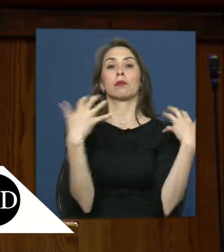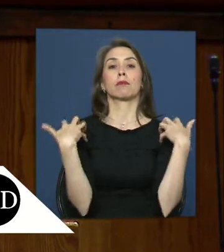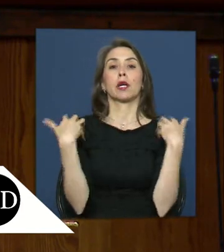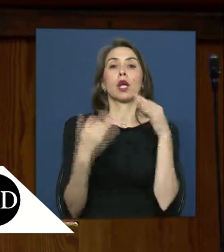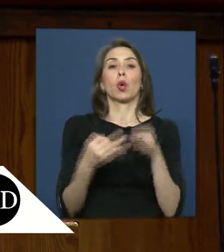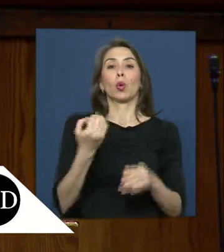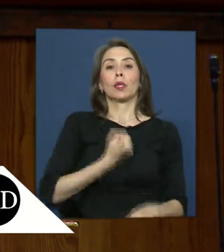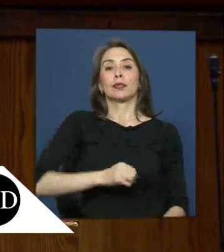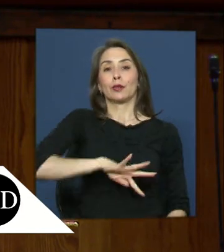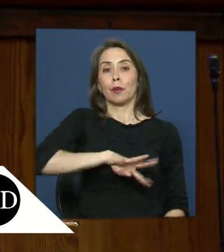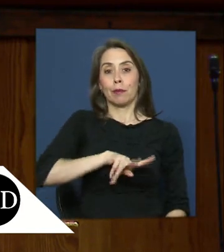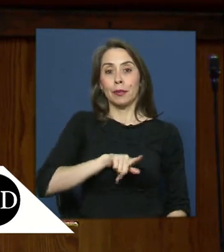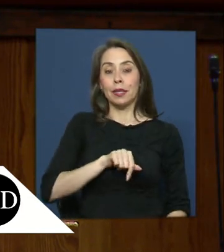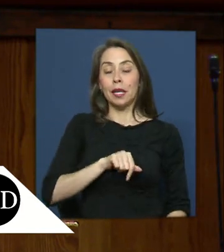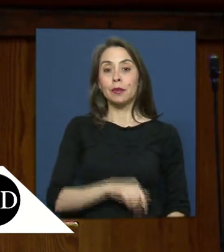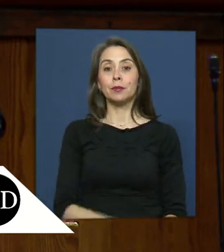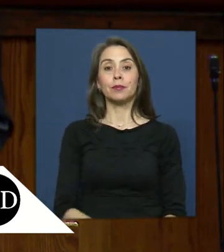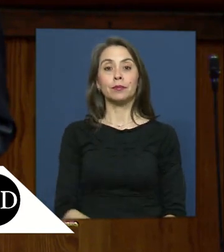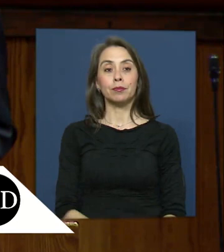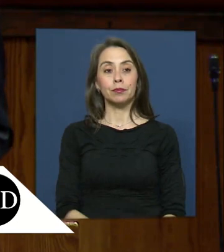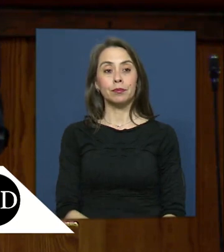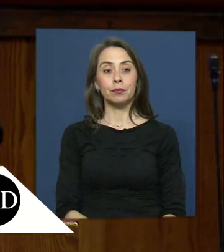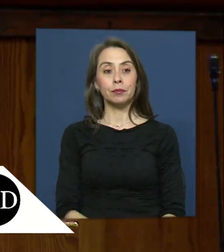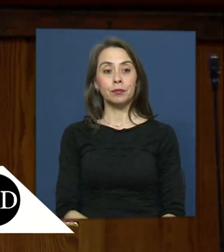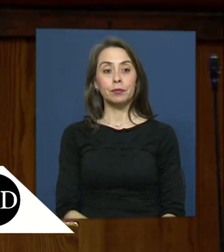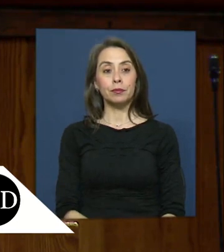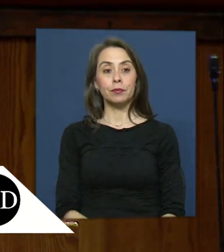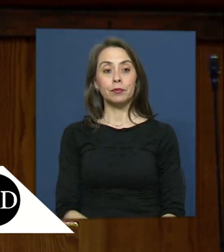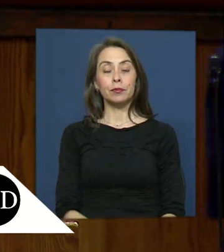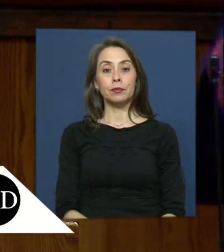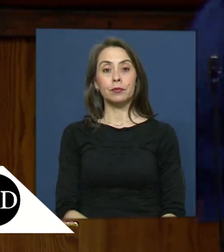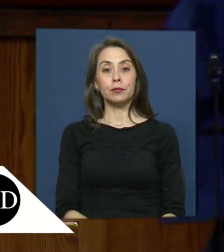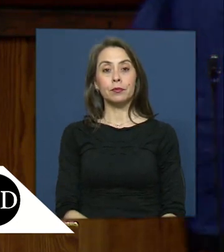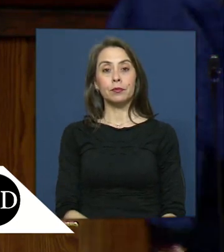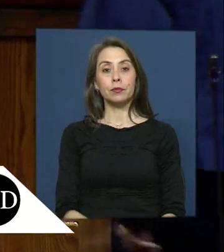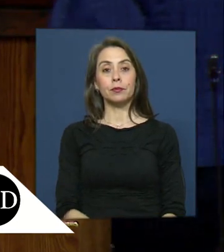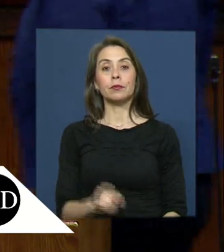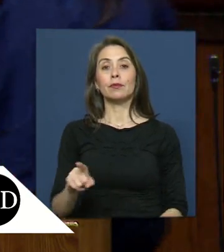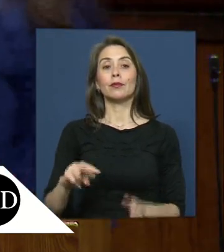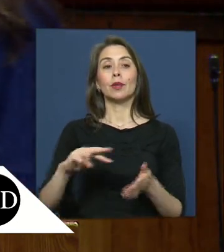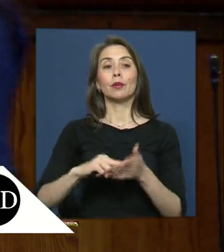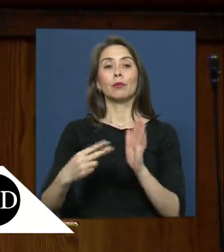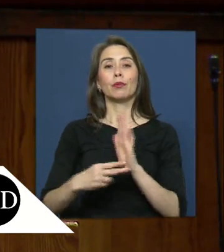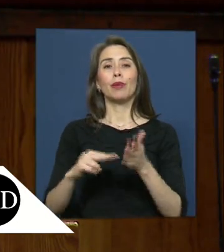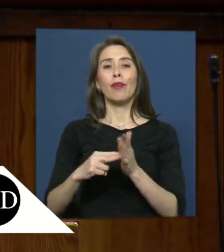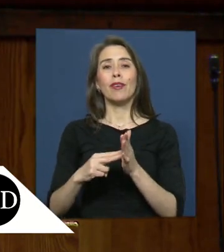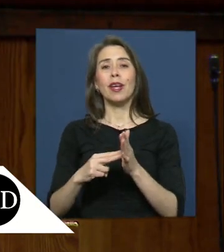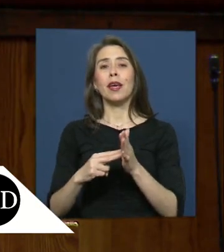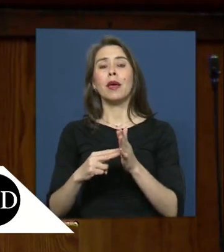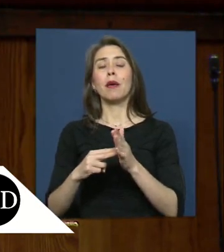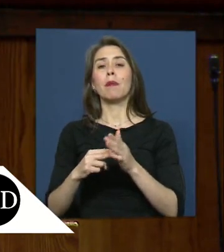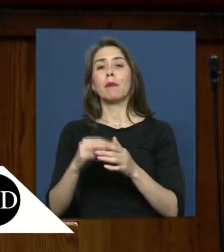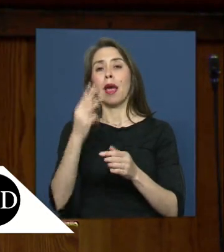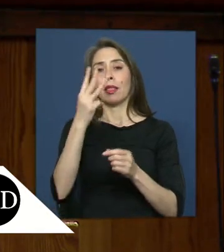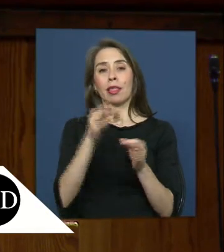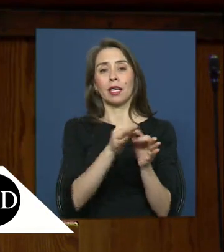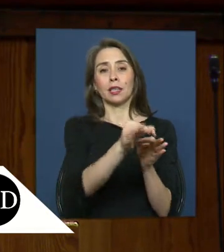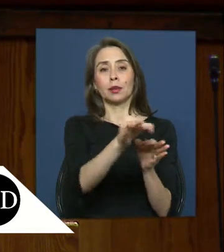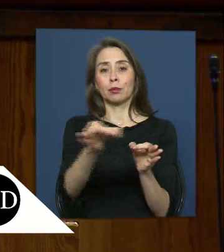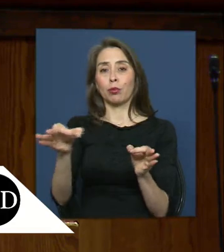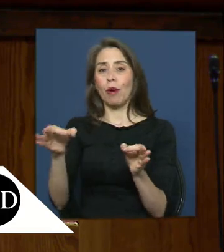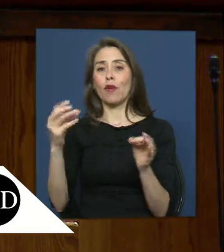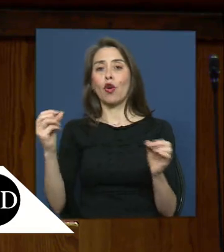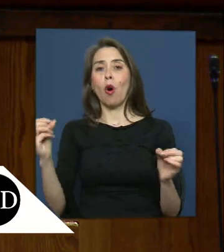Asimismo, frente a algunas observaciones realizadas en torno a problemas de conectividad entre las tres localidades